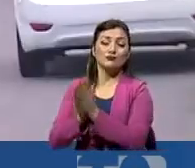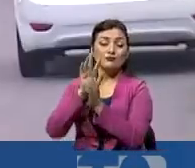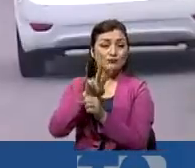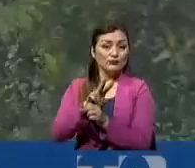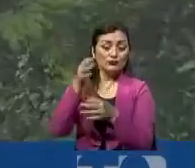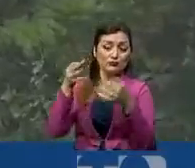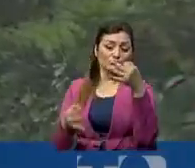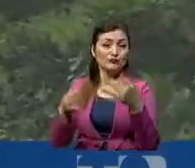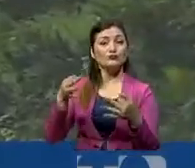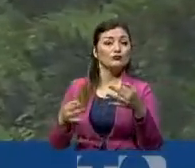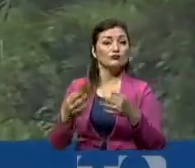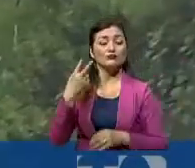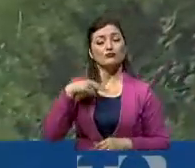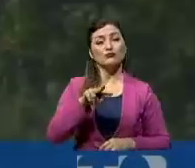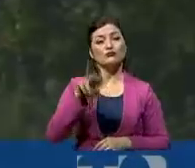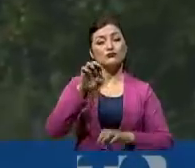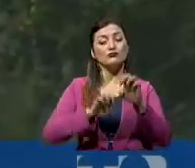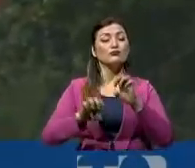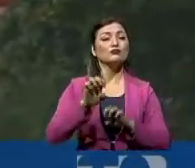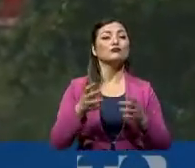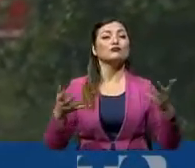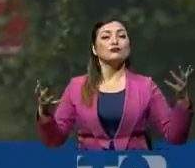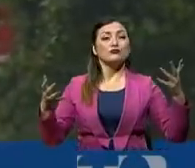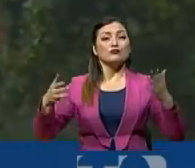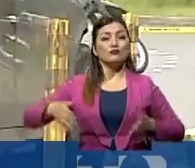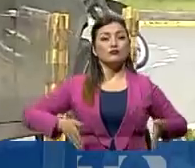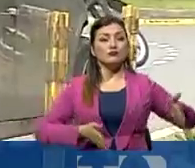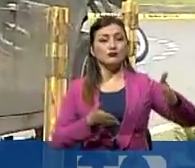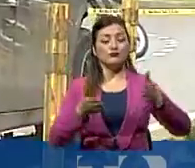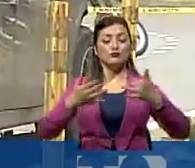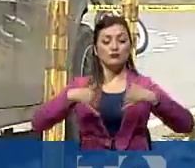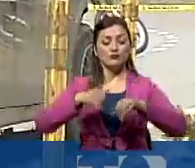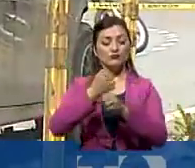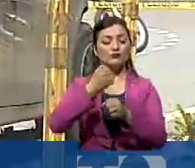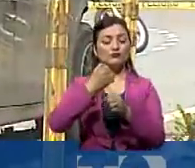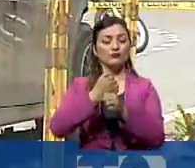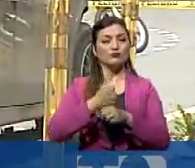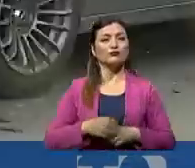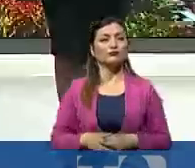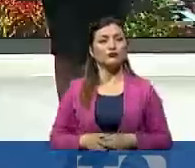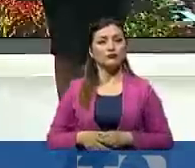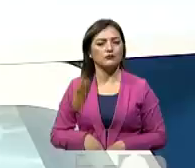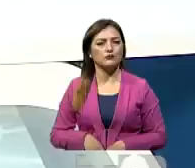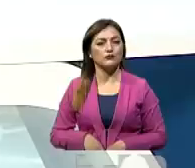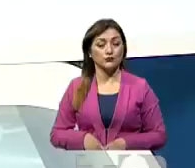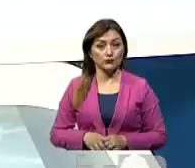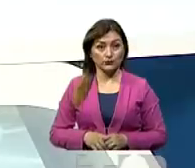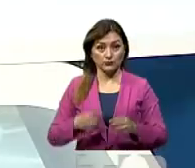inspección judicial para que se determine el estado de la vía para así comenzar los trabajos en esta arteria vial.